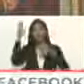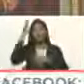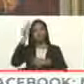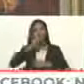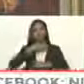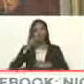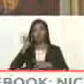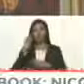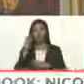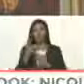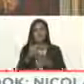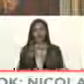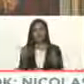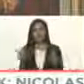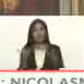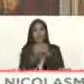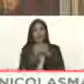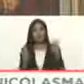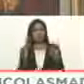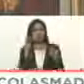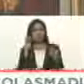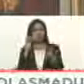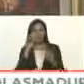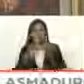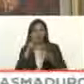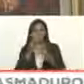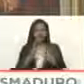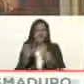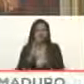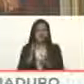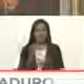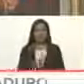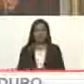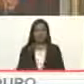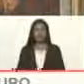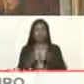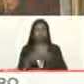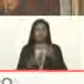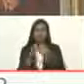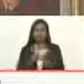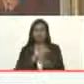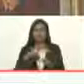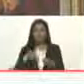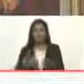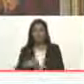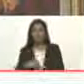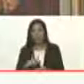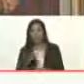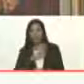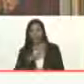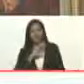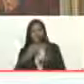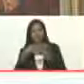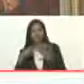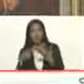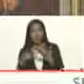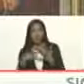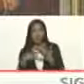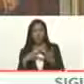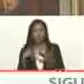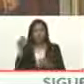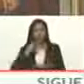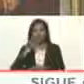necesidad de ser libres, independientes y no depender de nadie. De hacer nuestras propias cosas. Y